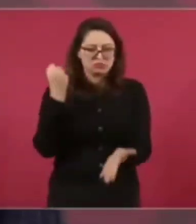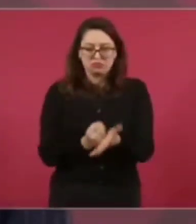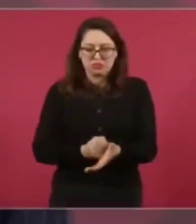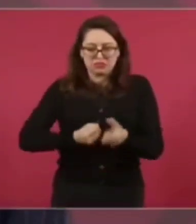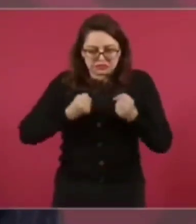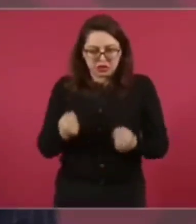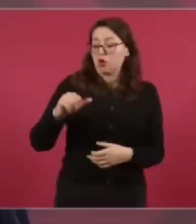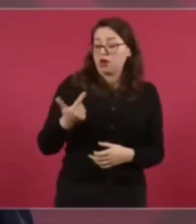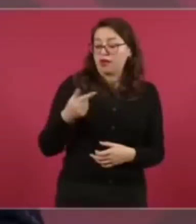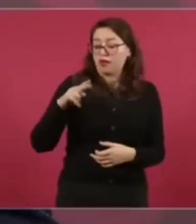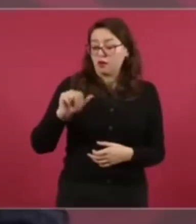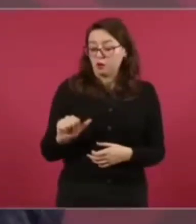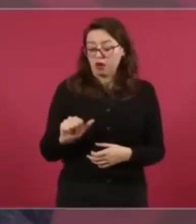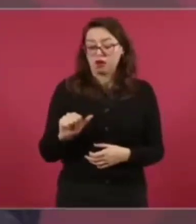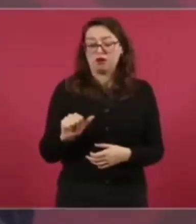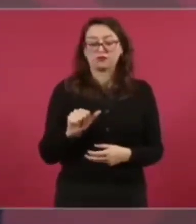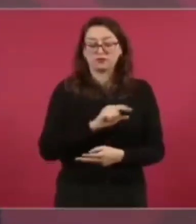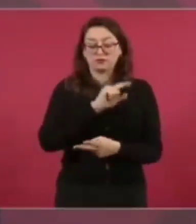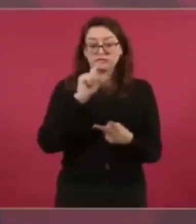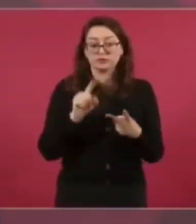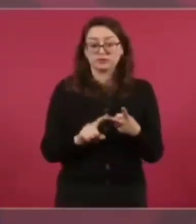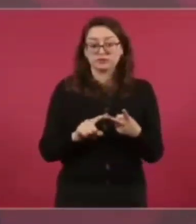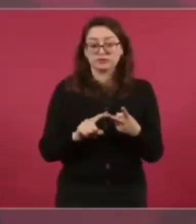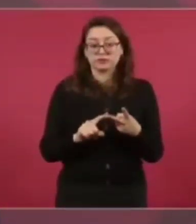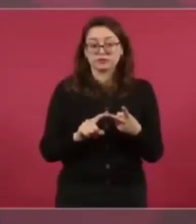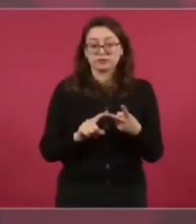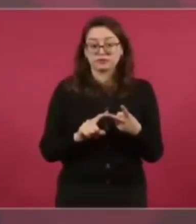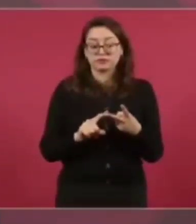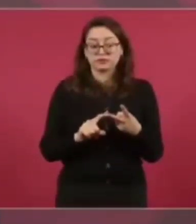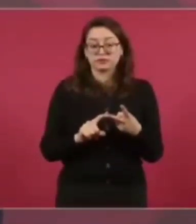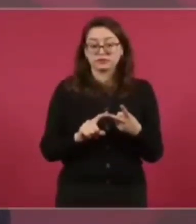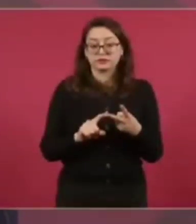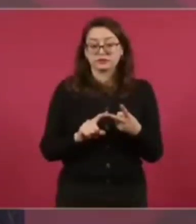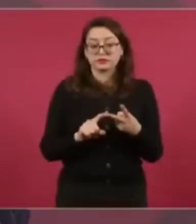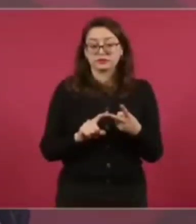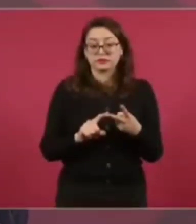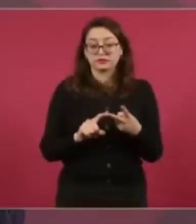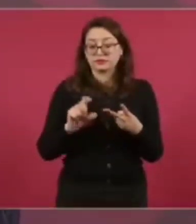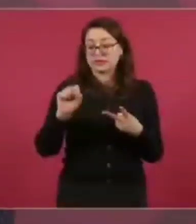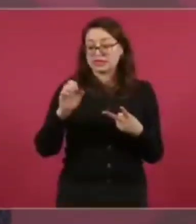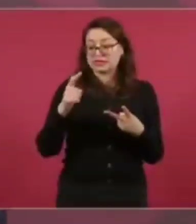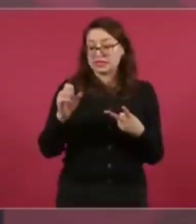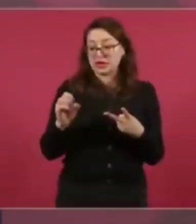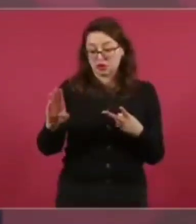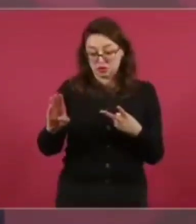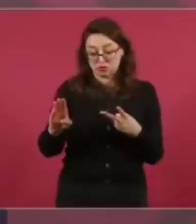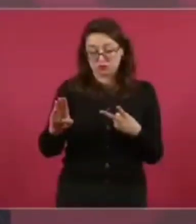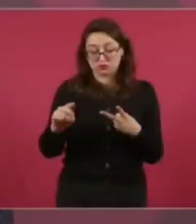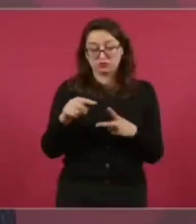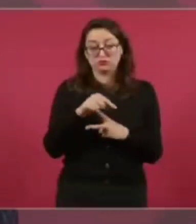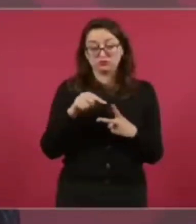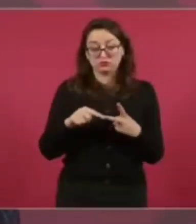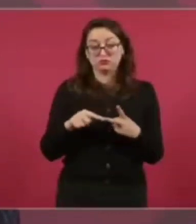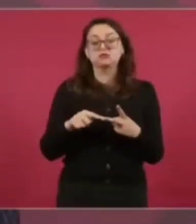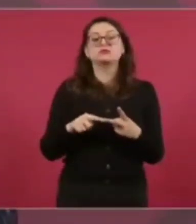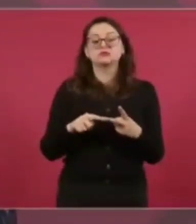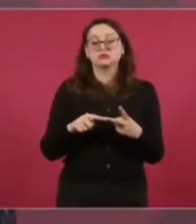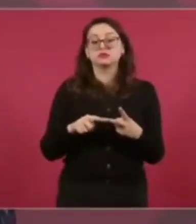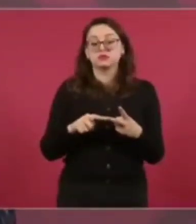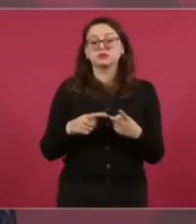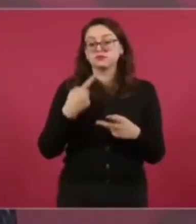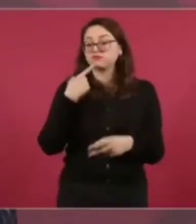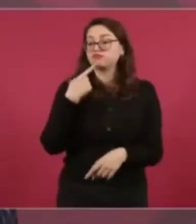tanto Conagua como la Secretaría de Gobernación están viendo lo de las